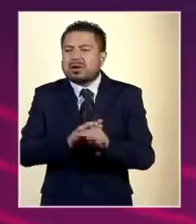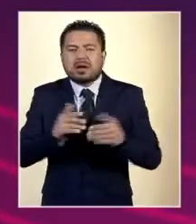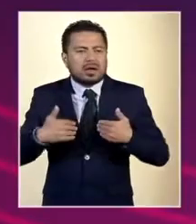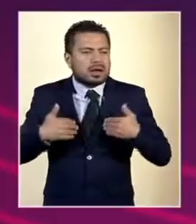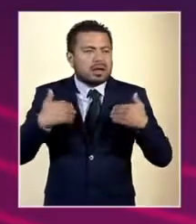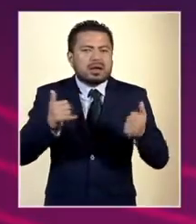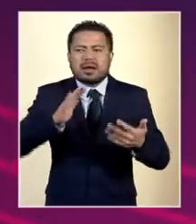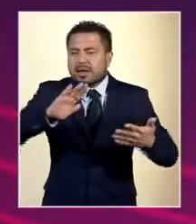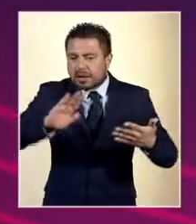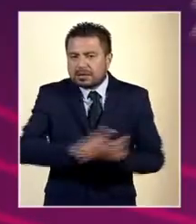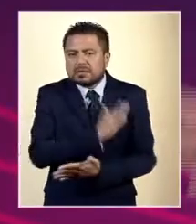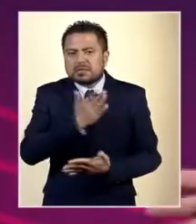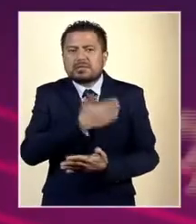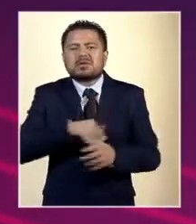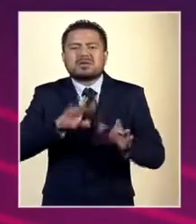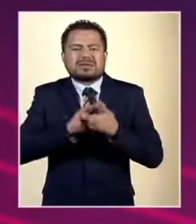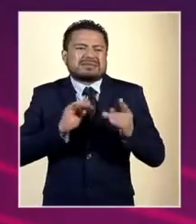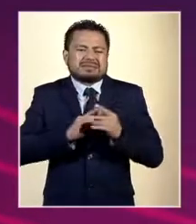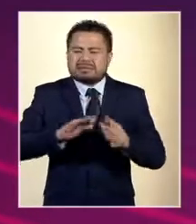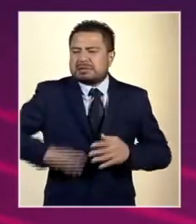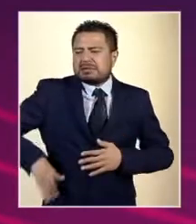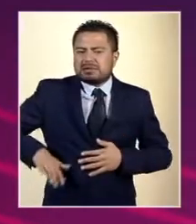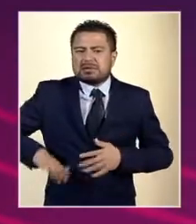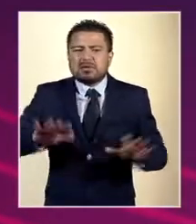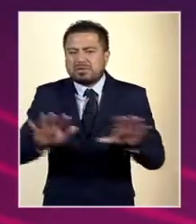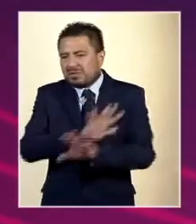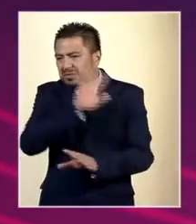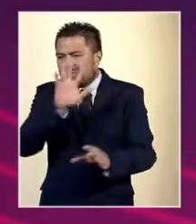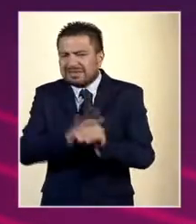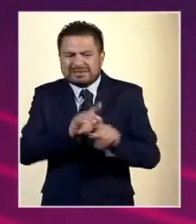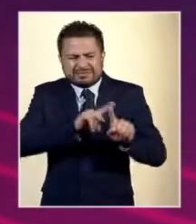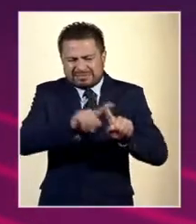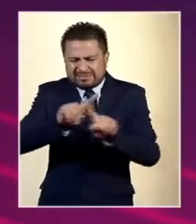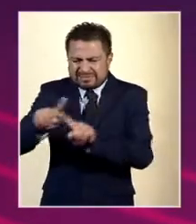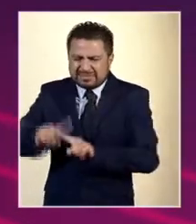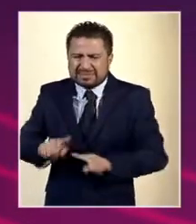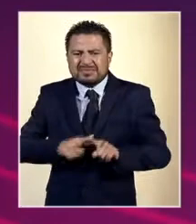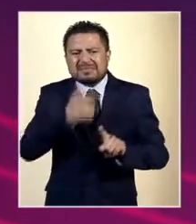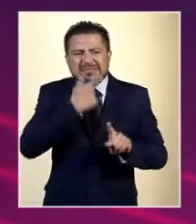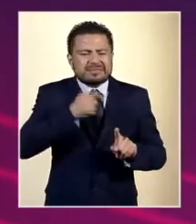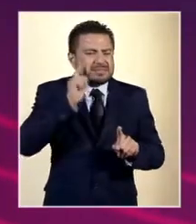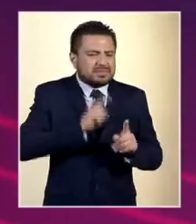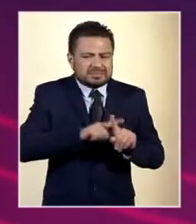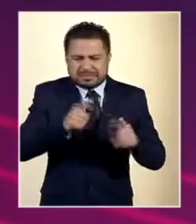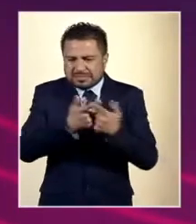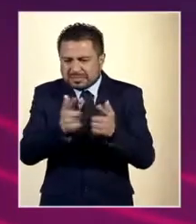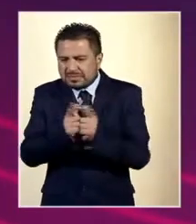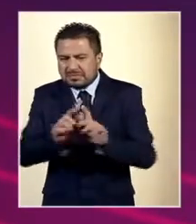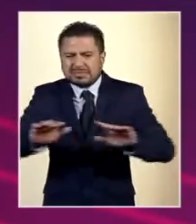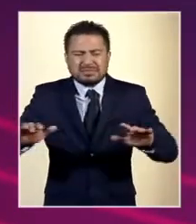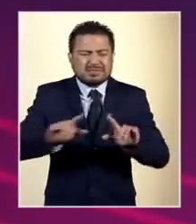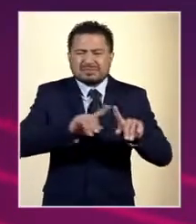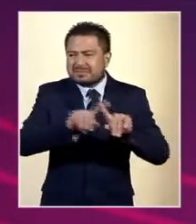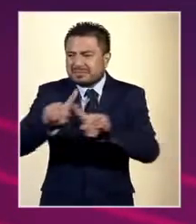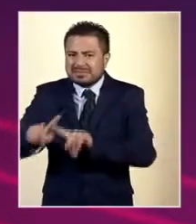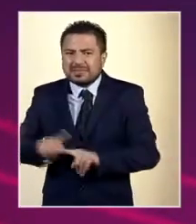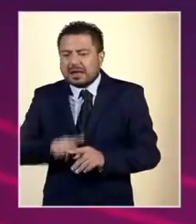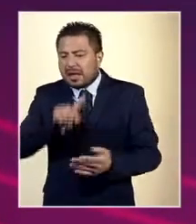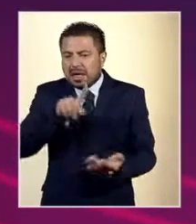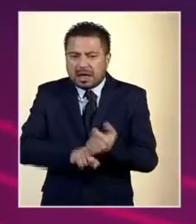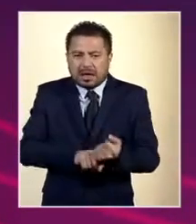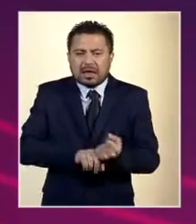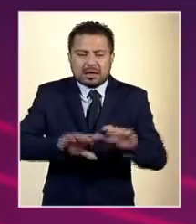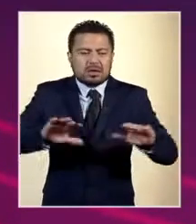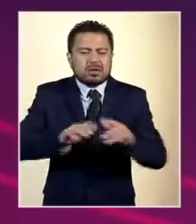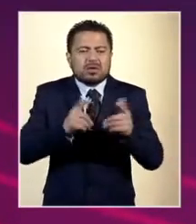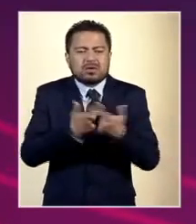entender además que, como decían hace un momento, ¿no? Toda esta heterogeneidad, o sea, toda la diversidad dentro de